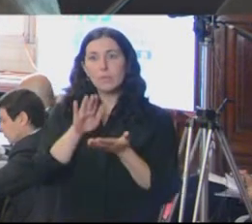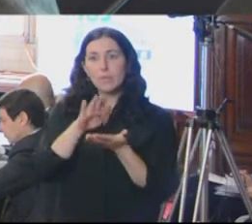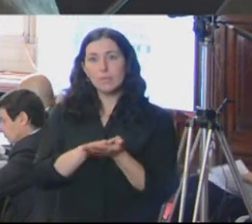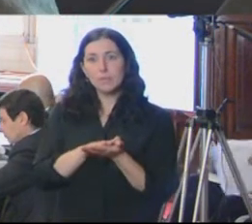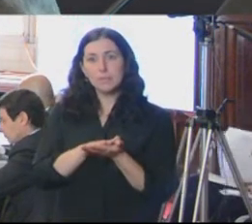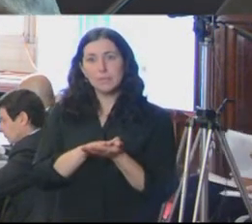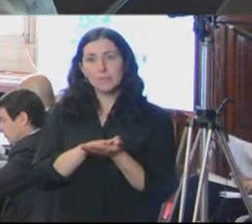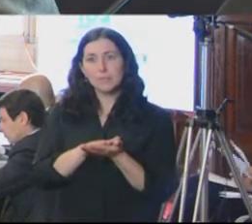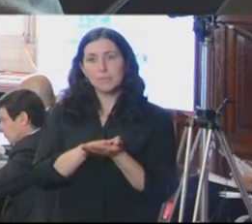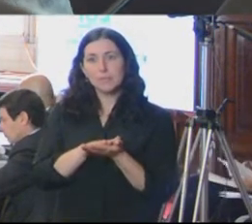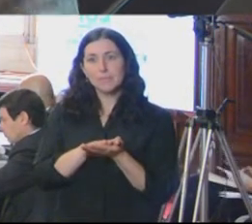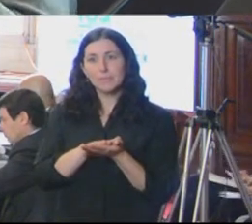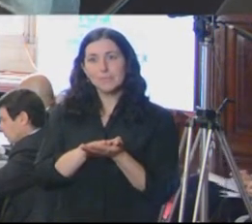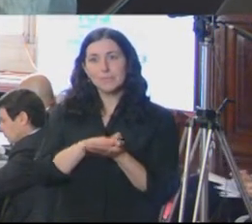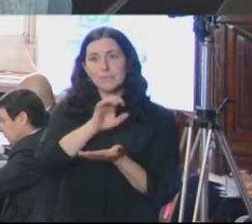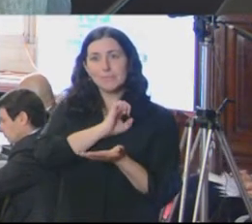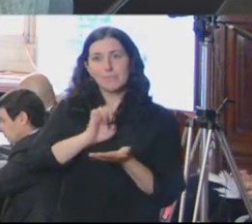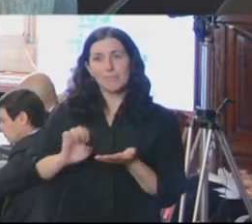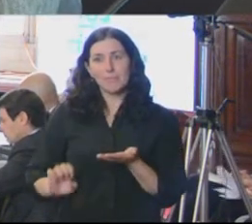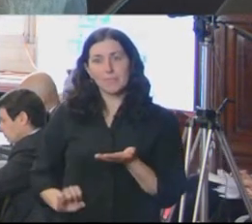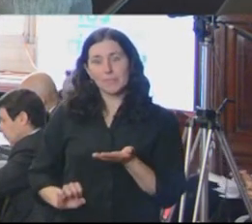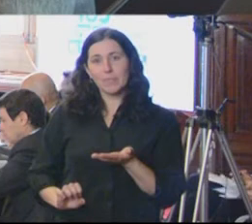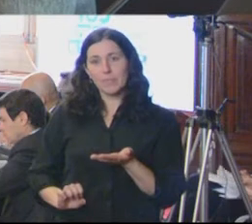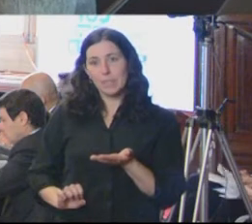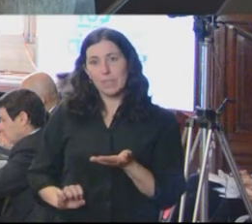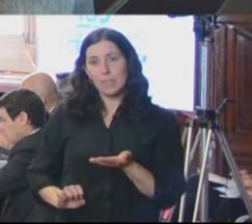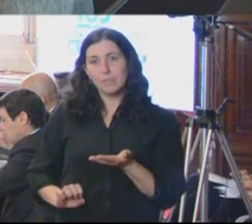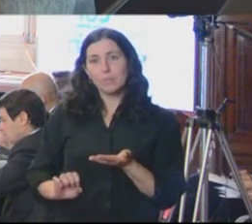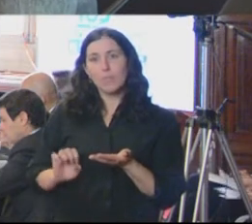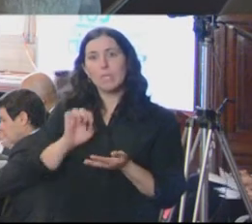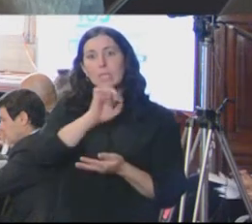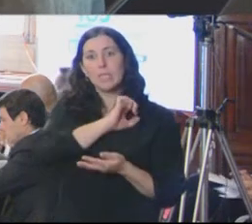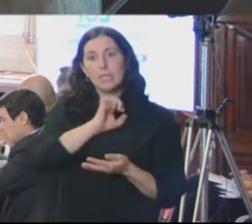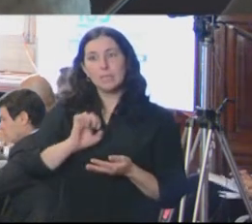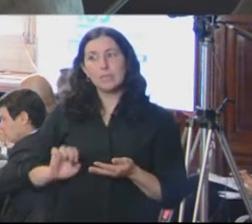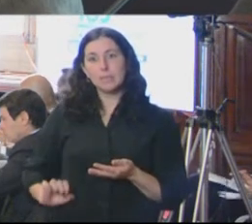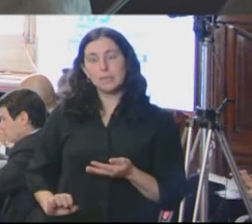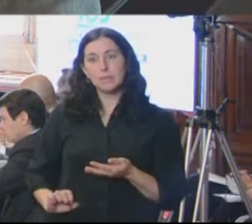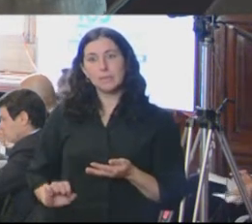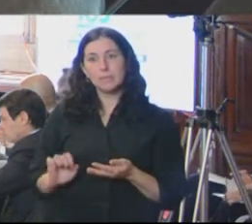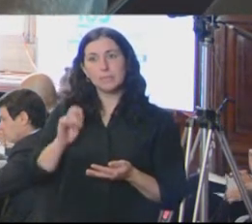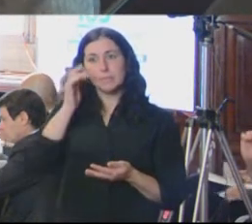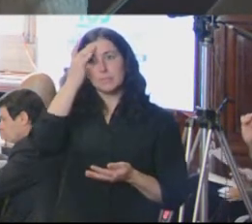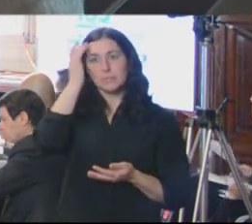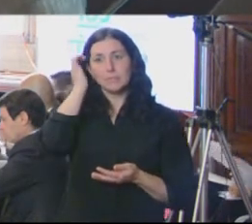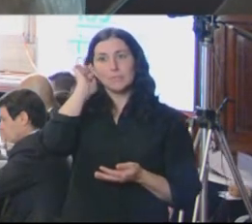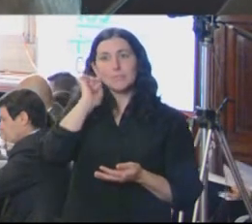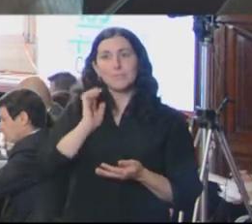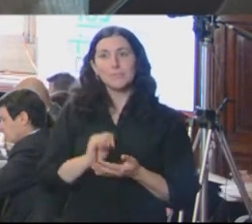respecto al Estado, en la característica de la